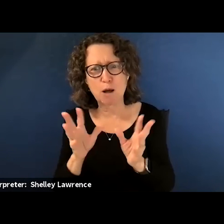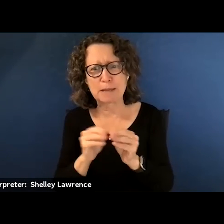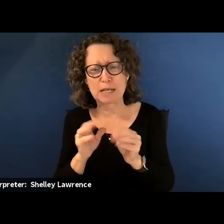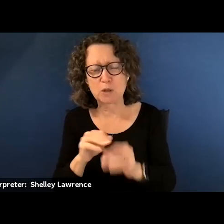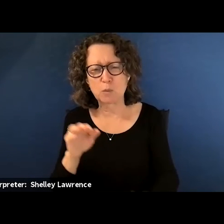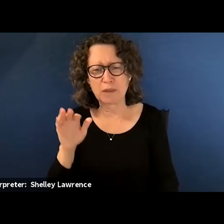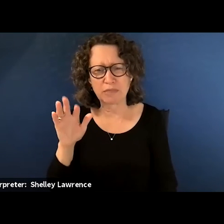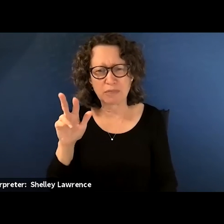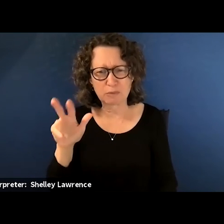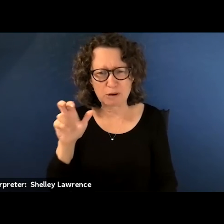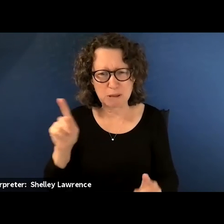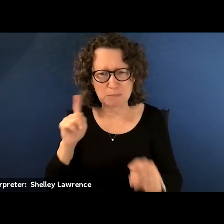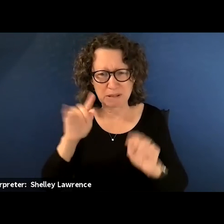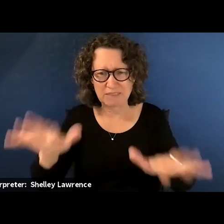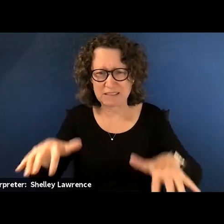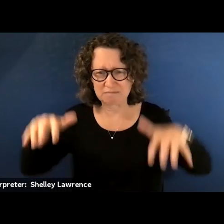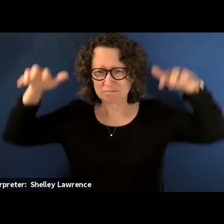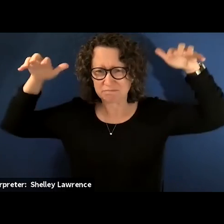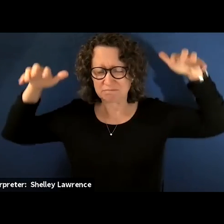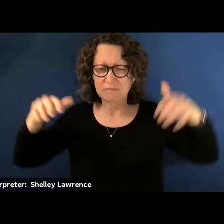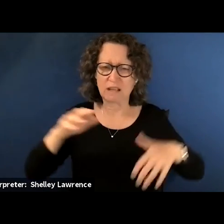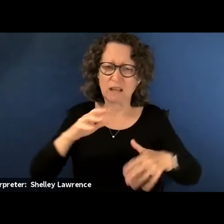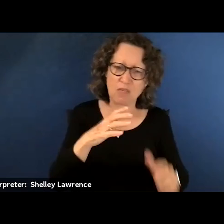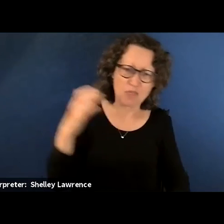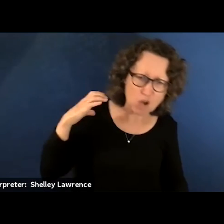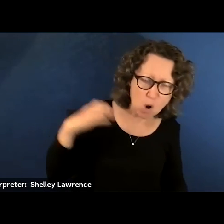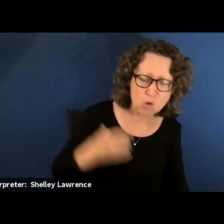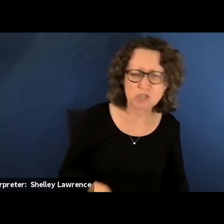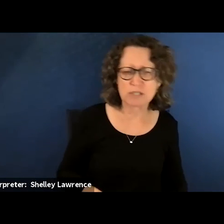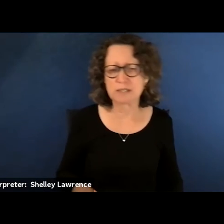Dos Pueblos tuvimos a 300 personas ahí